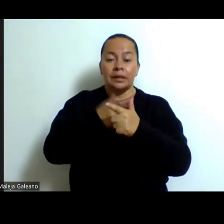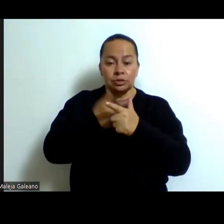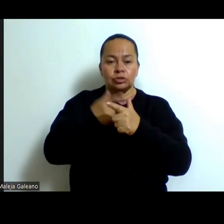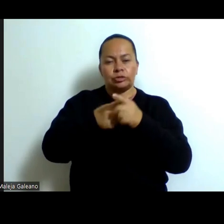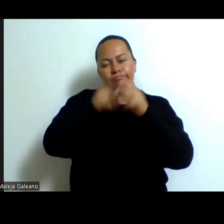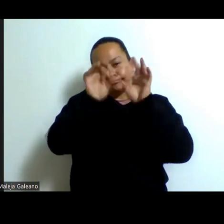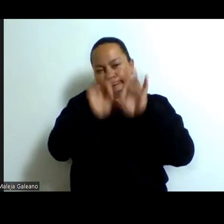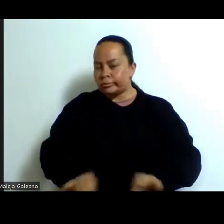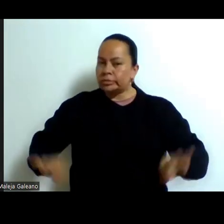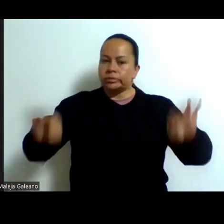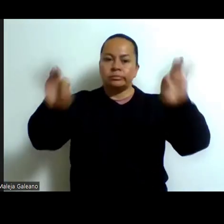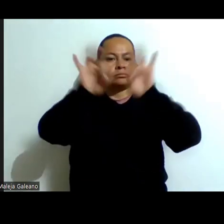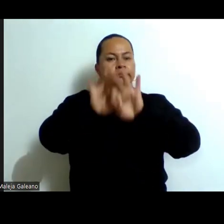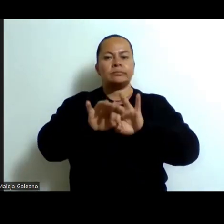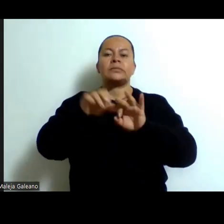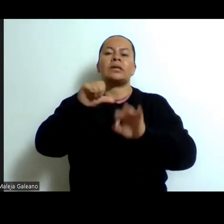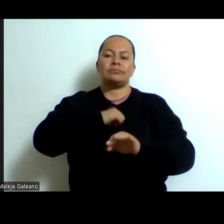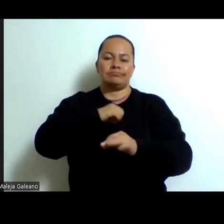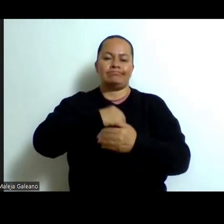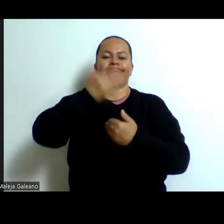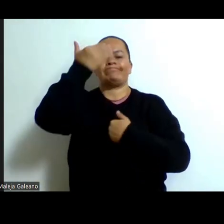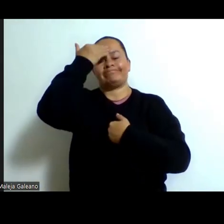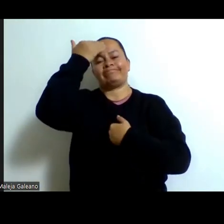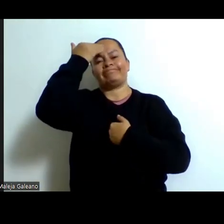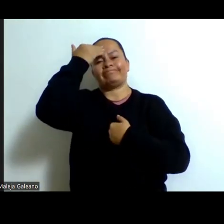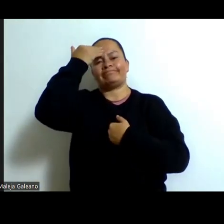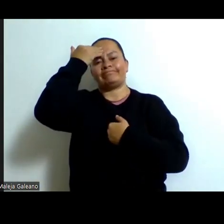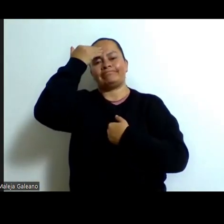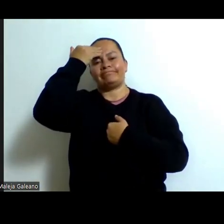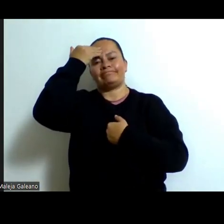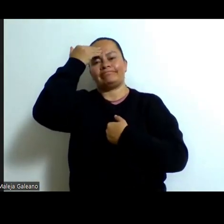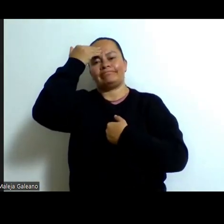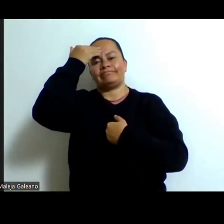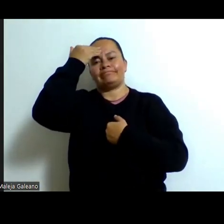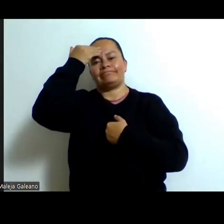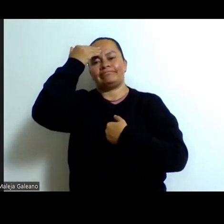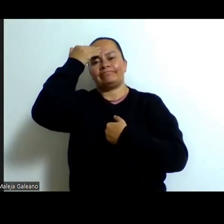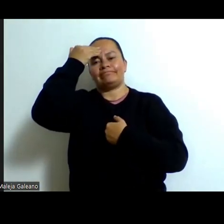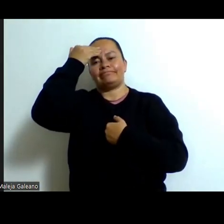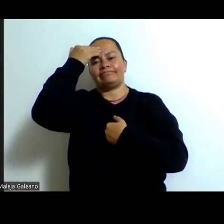importante que lo tengamos en cuenta HM